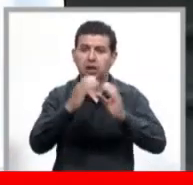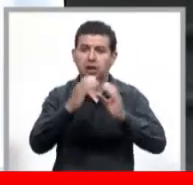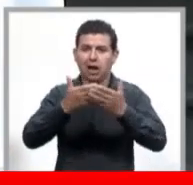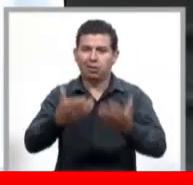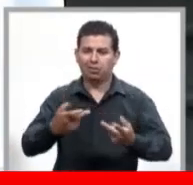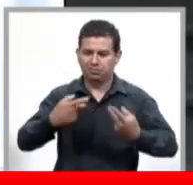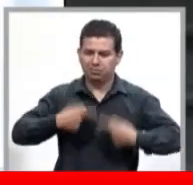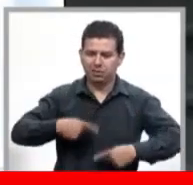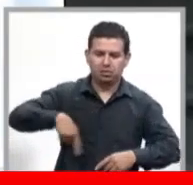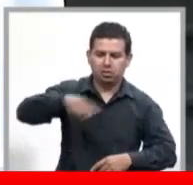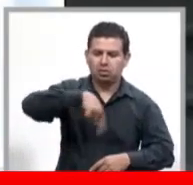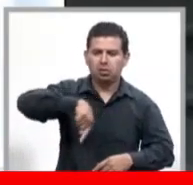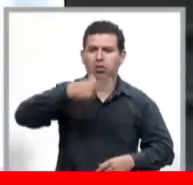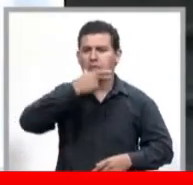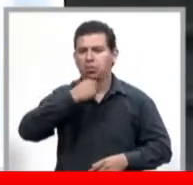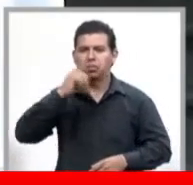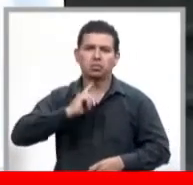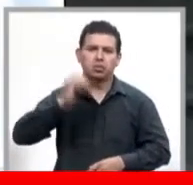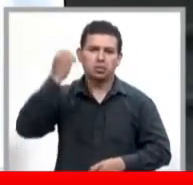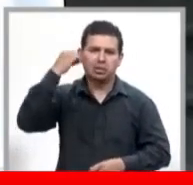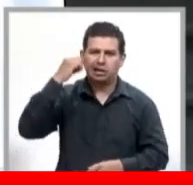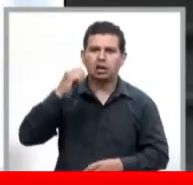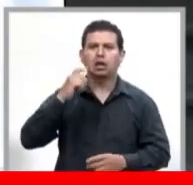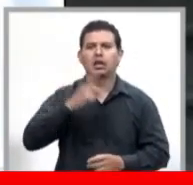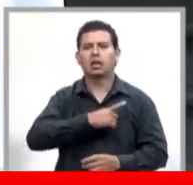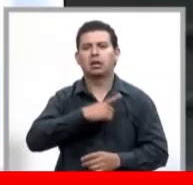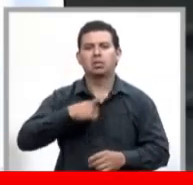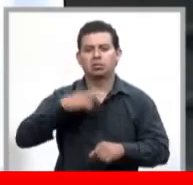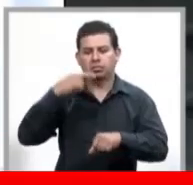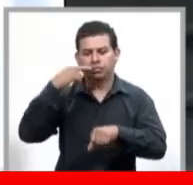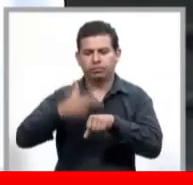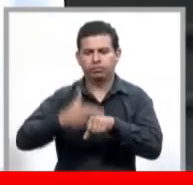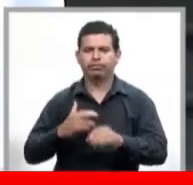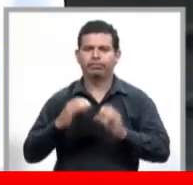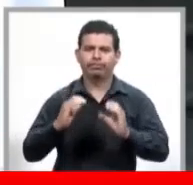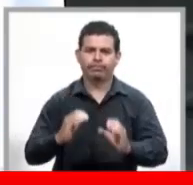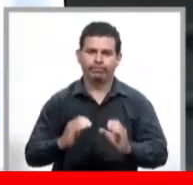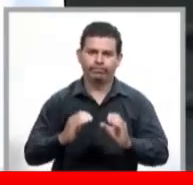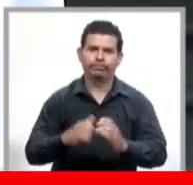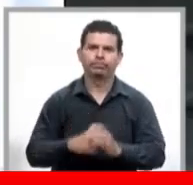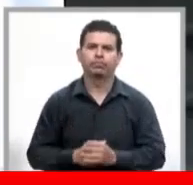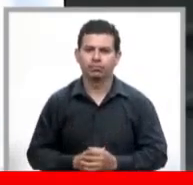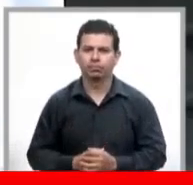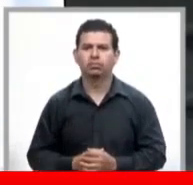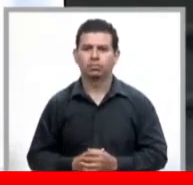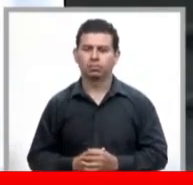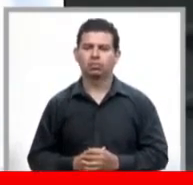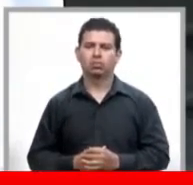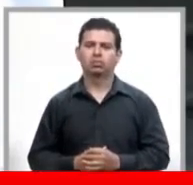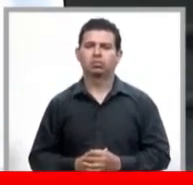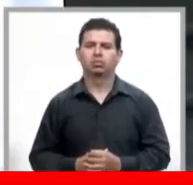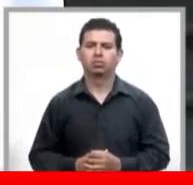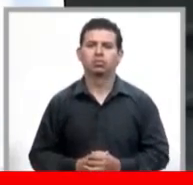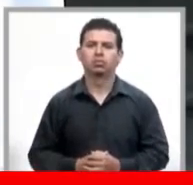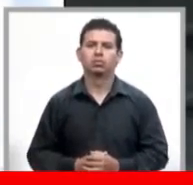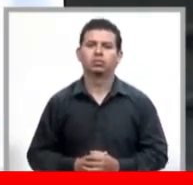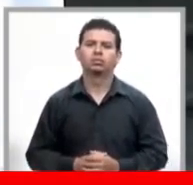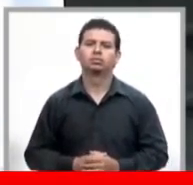oaxaqueños y oaxaqueñas, debemos de asumir también nuestra responsabilidad para no ponerlos en riesgo a ellos y a sus